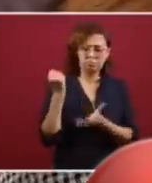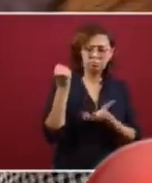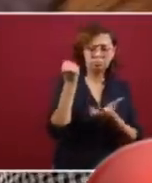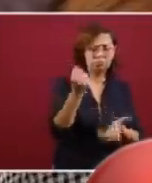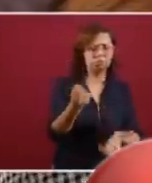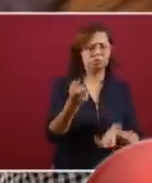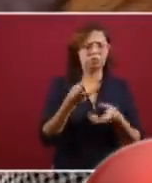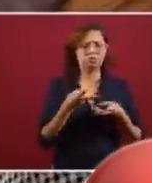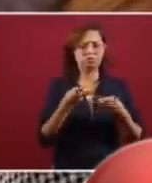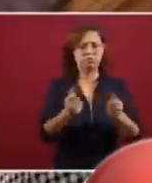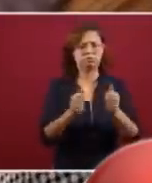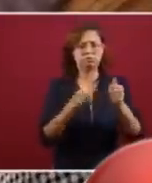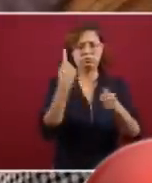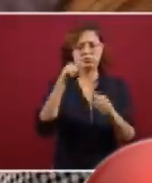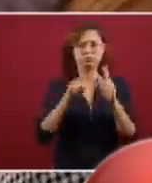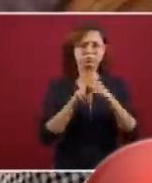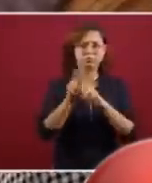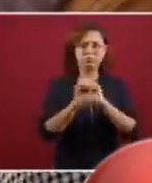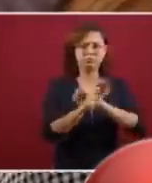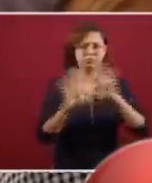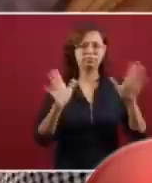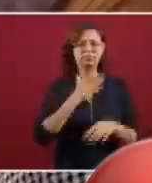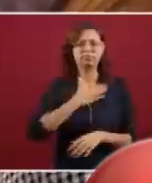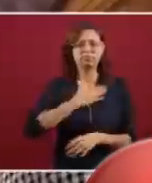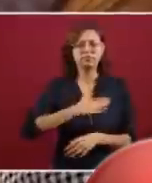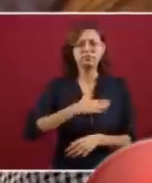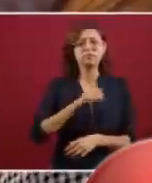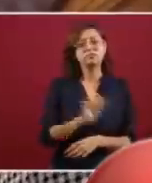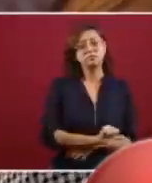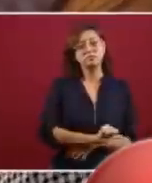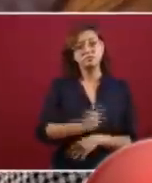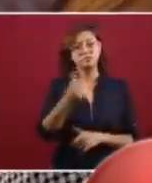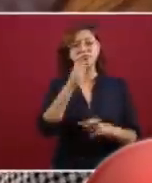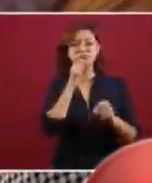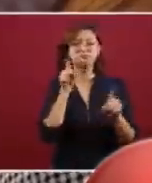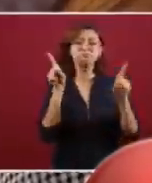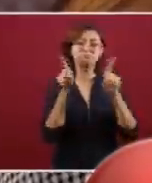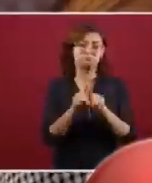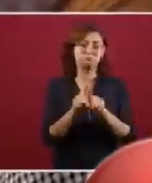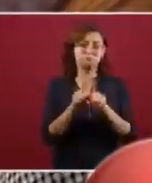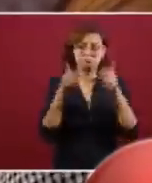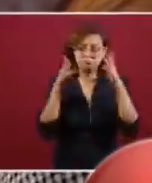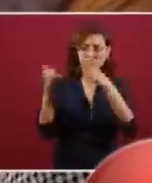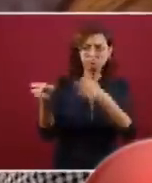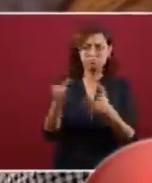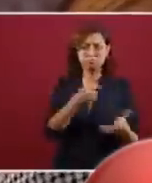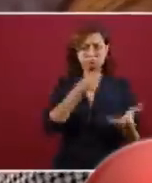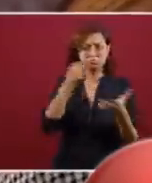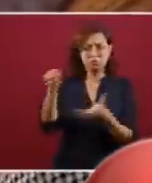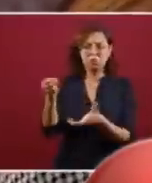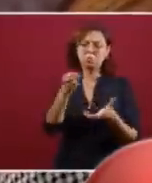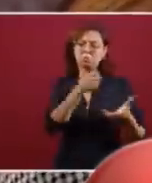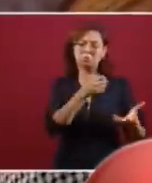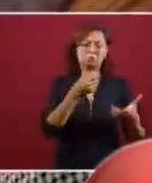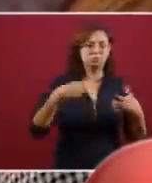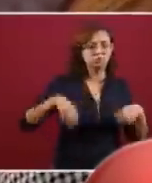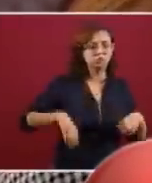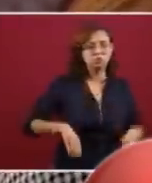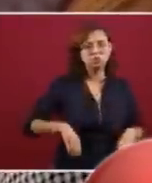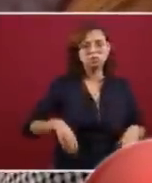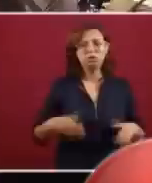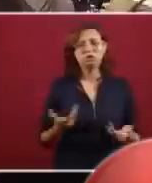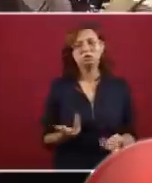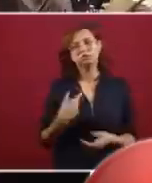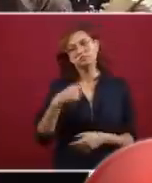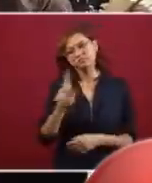de transparencia, justicia, en otros sectores que también son importantes. Preguntarle si usted les